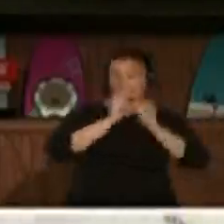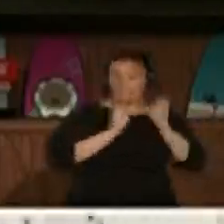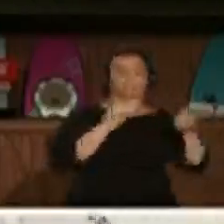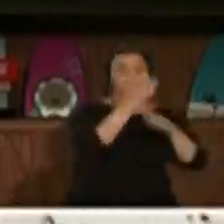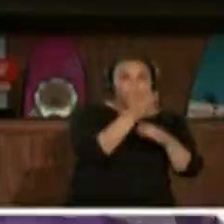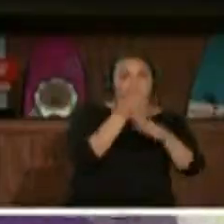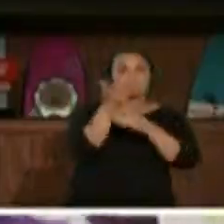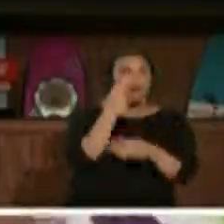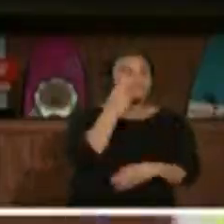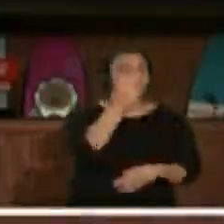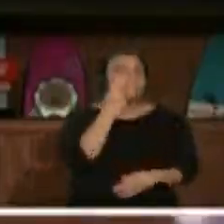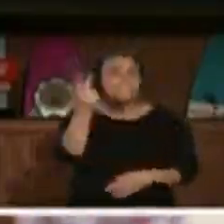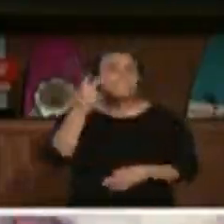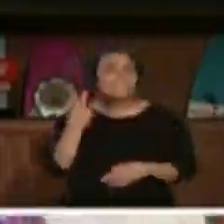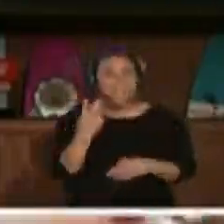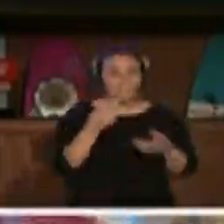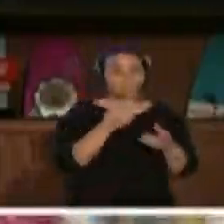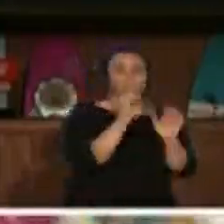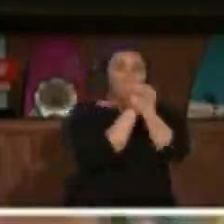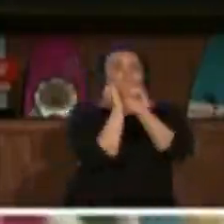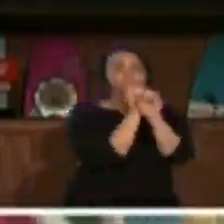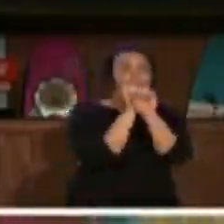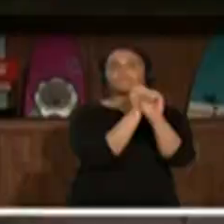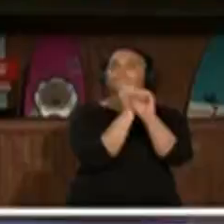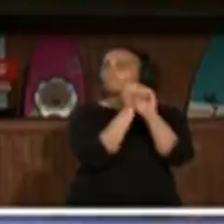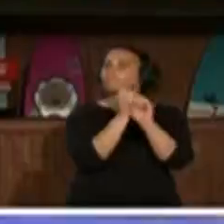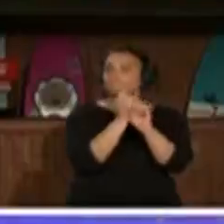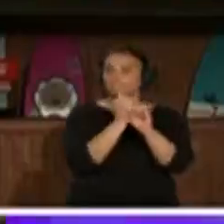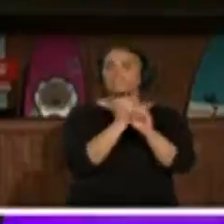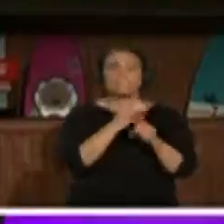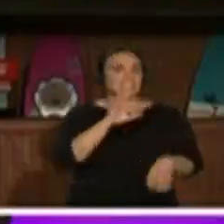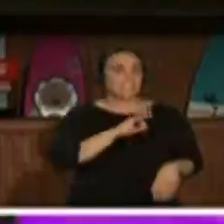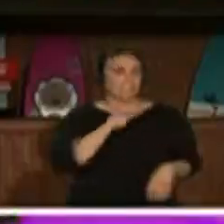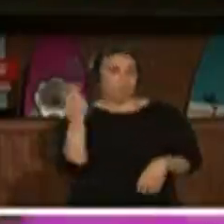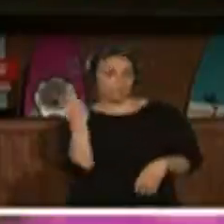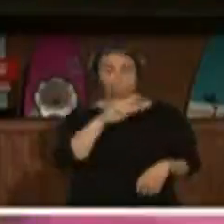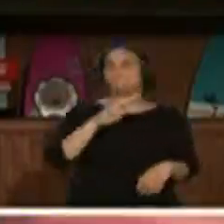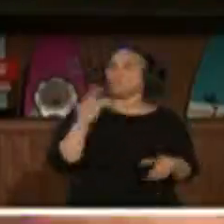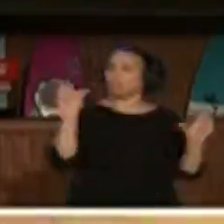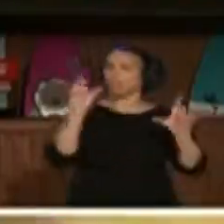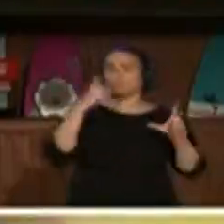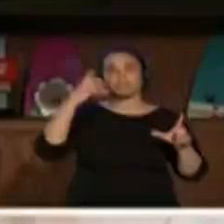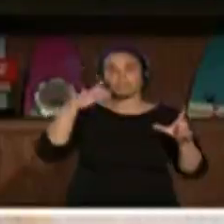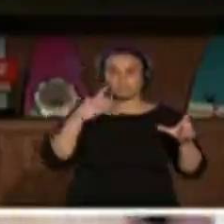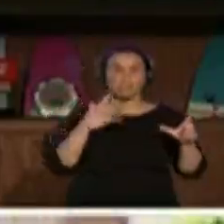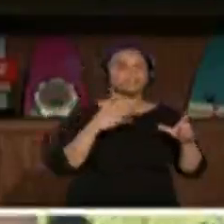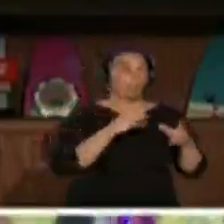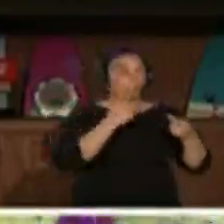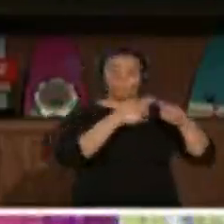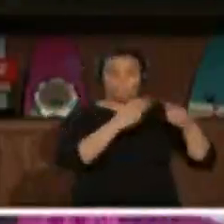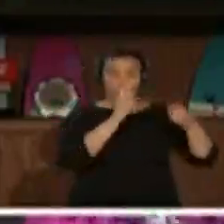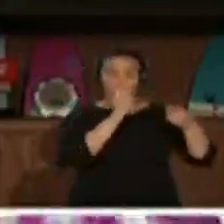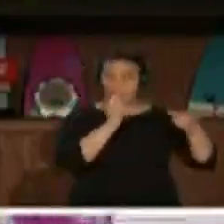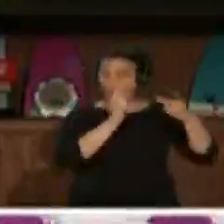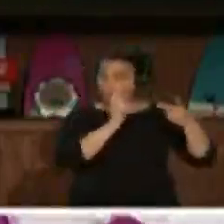a la señora Johnny y a doña Pita. Pidan socorro, Roger de Brillo, José